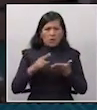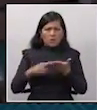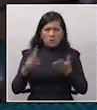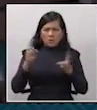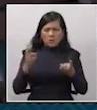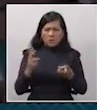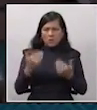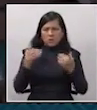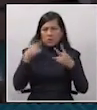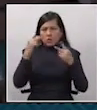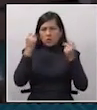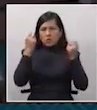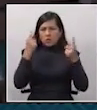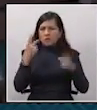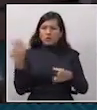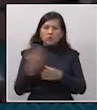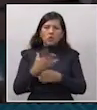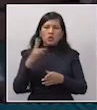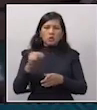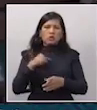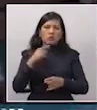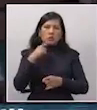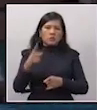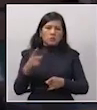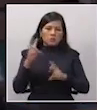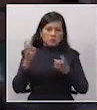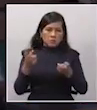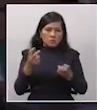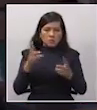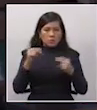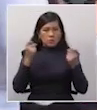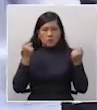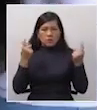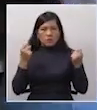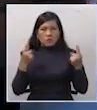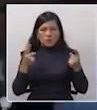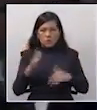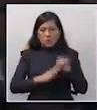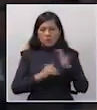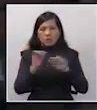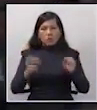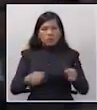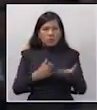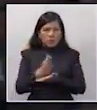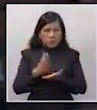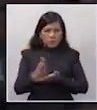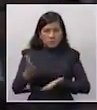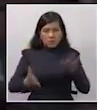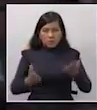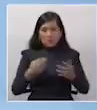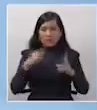aprobar y que no les molesten con relación a esta construcción. Hasta la fecha no tenemos respuesta.